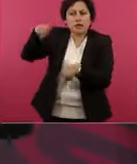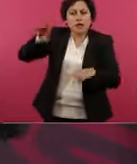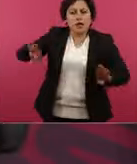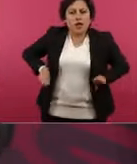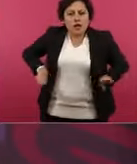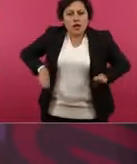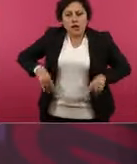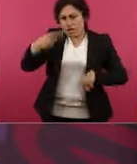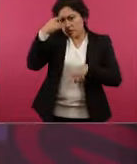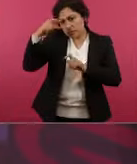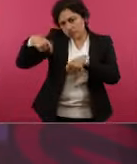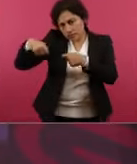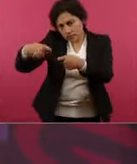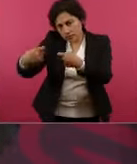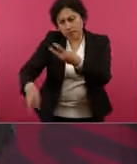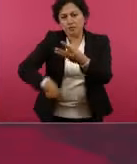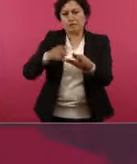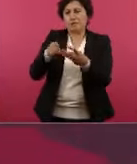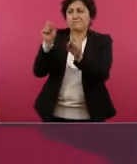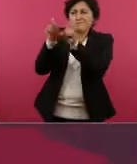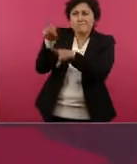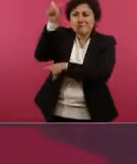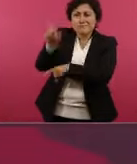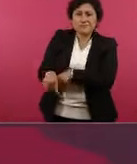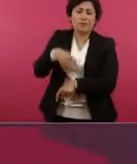al servicio de los corruptos,